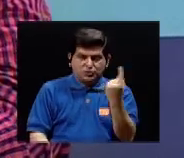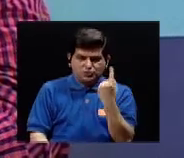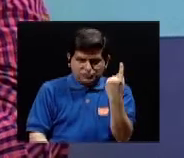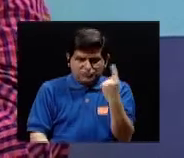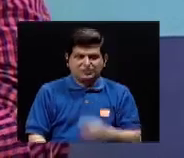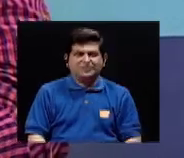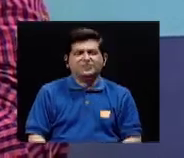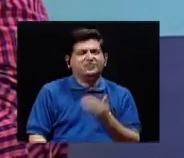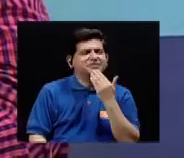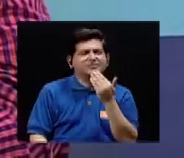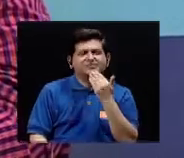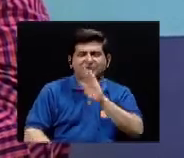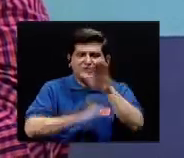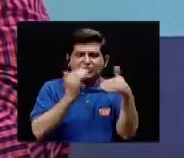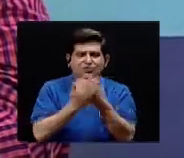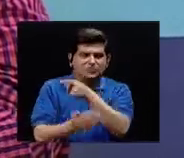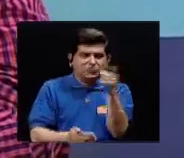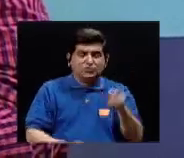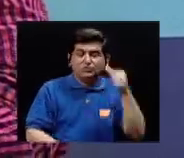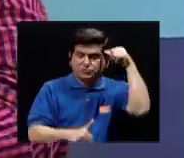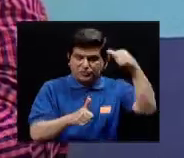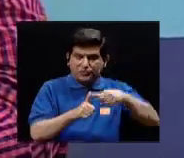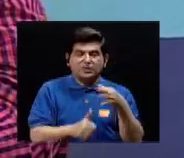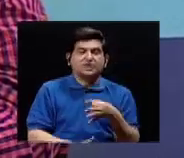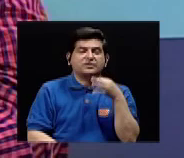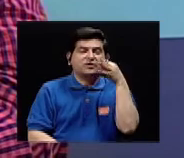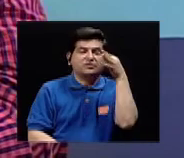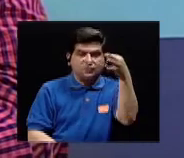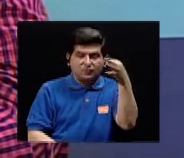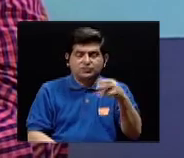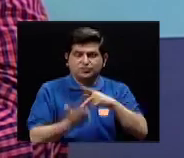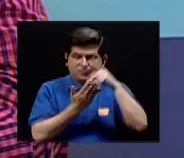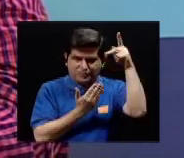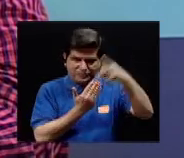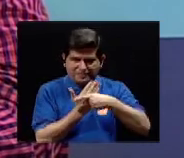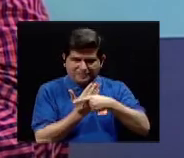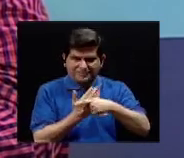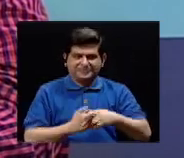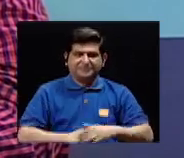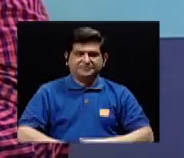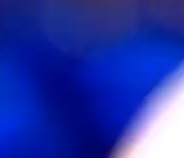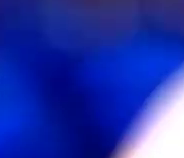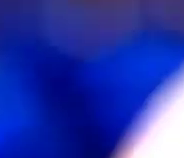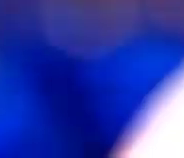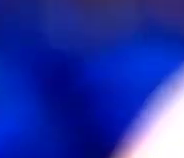como siempre, muy agradecidos con todos ustedes. No se pierdan nuestra próxima edición.